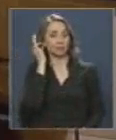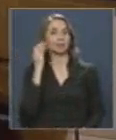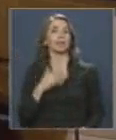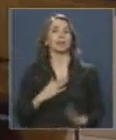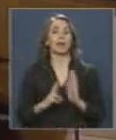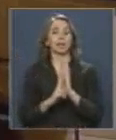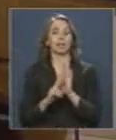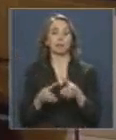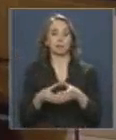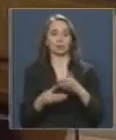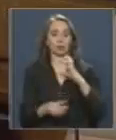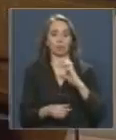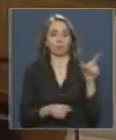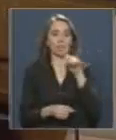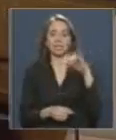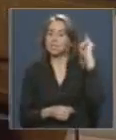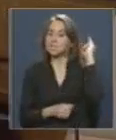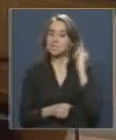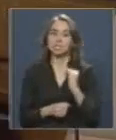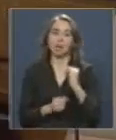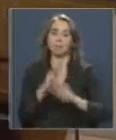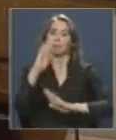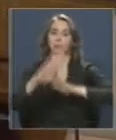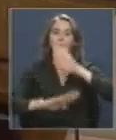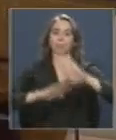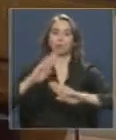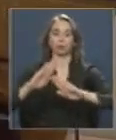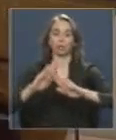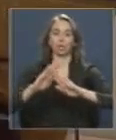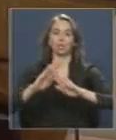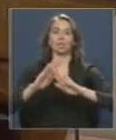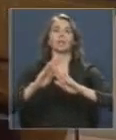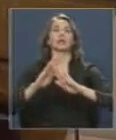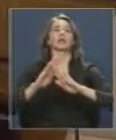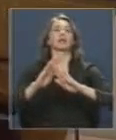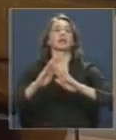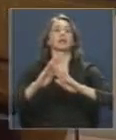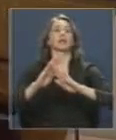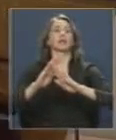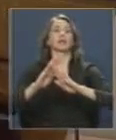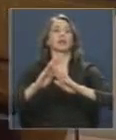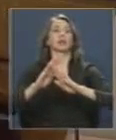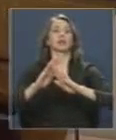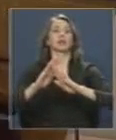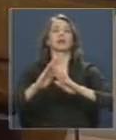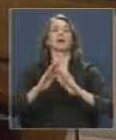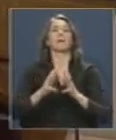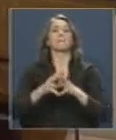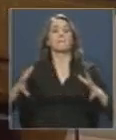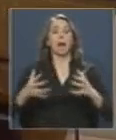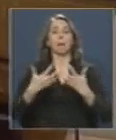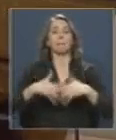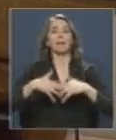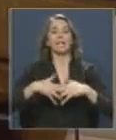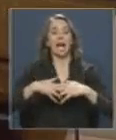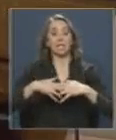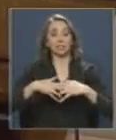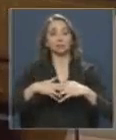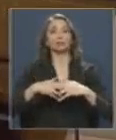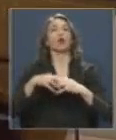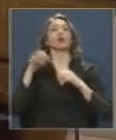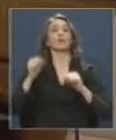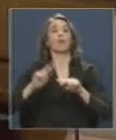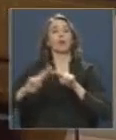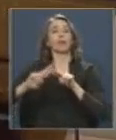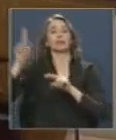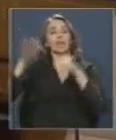del Partido Socialista, que siempre vamos a proteger el ampliar por sobre todas las maneras los mecanismos de acción que tenga la Corte Interamericana